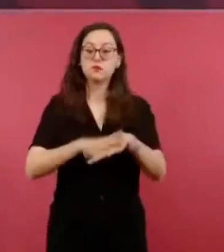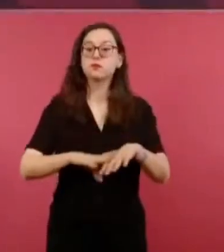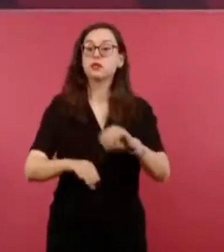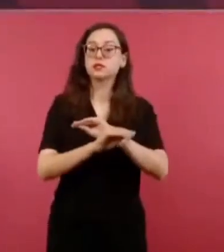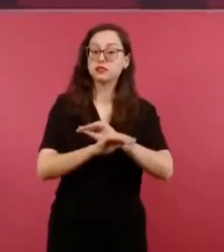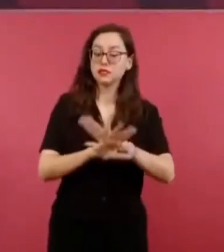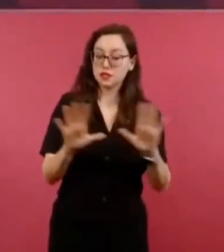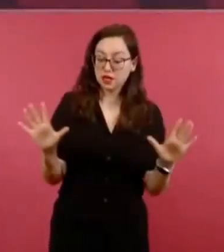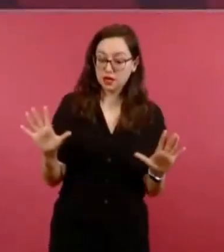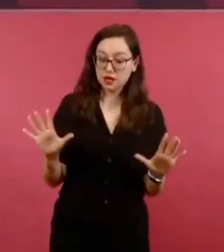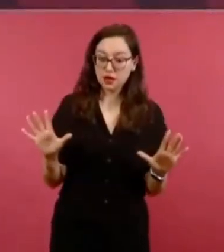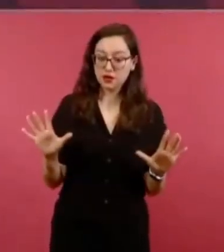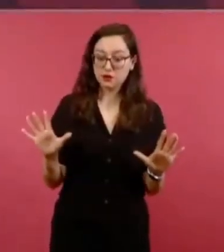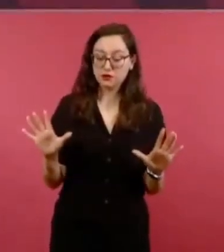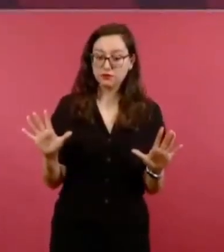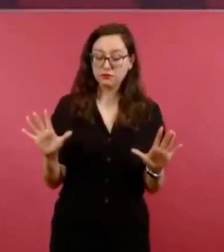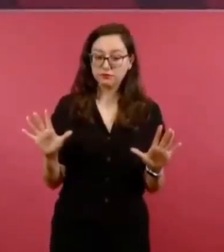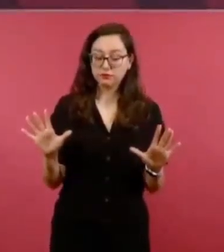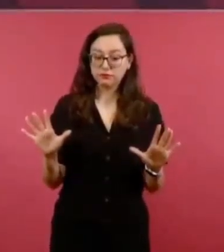no